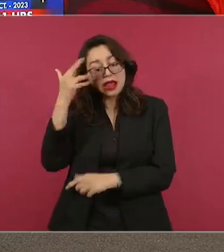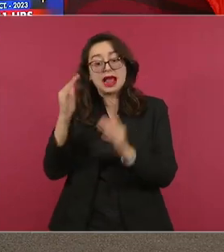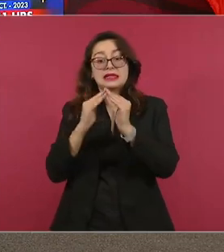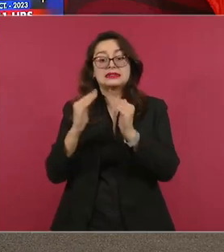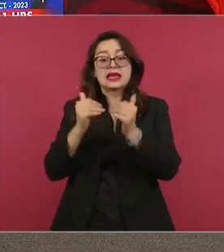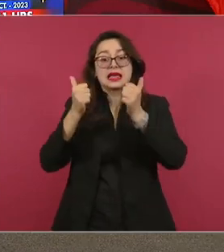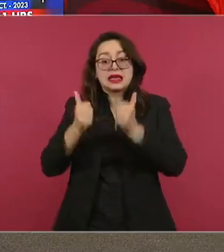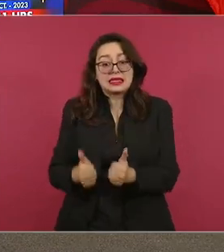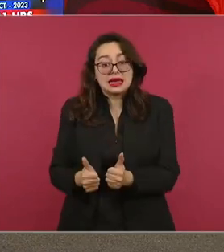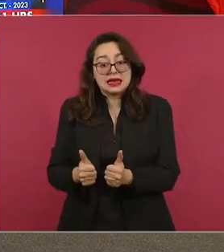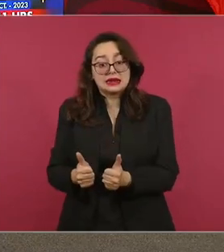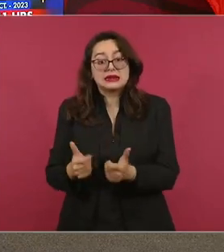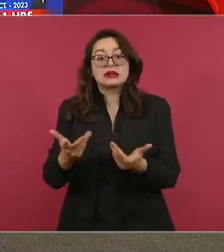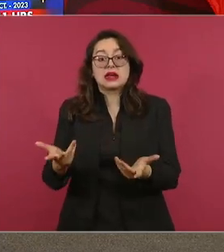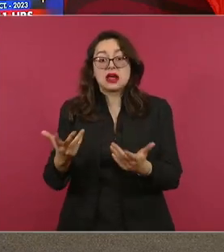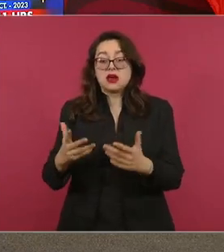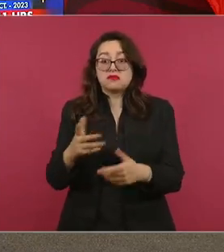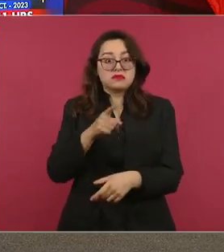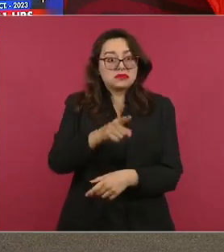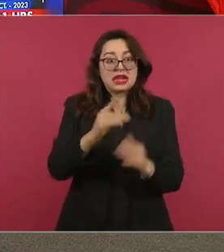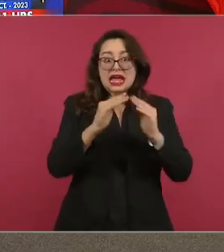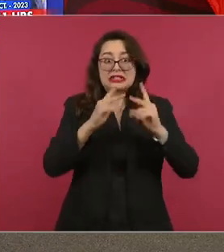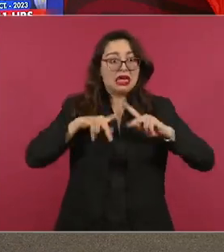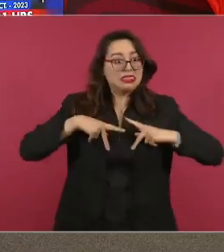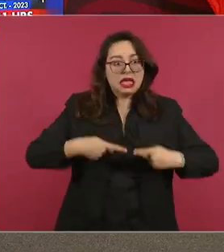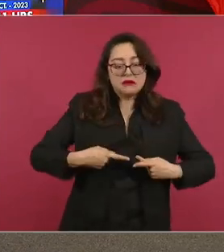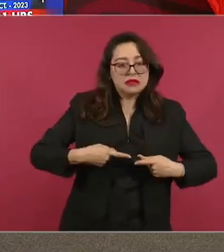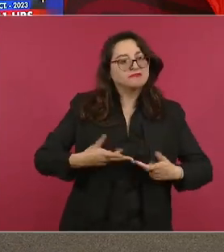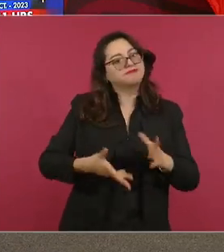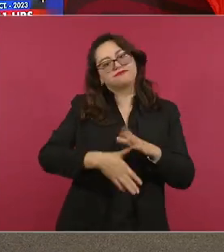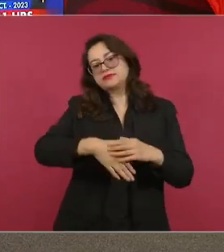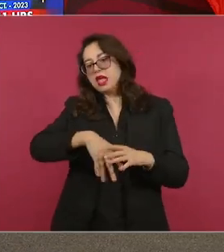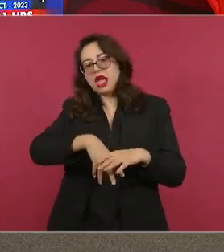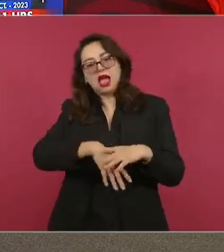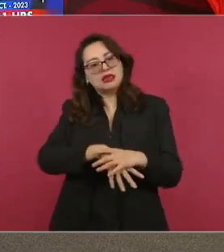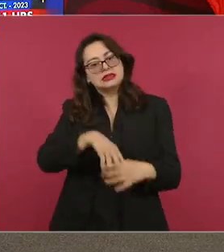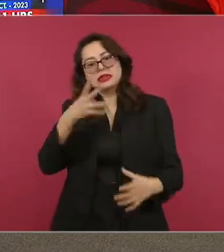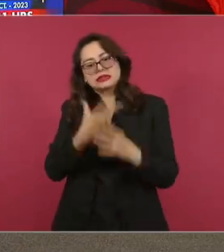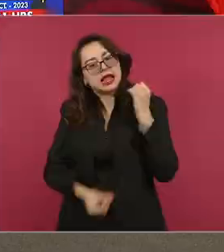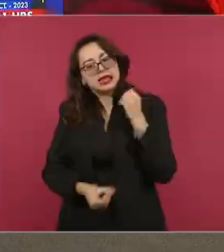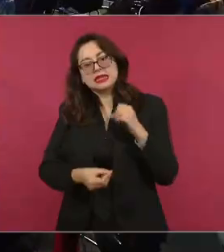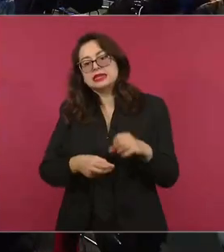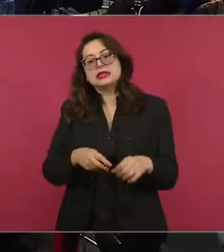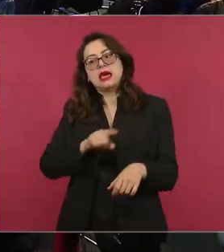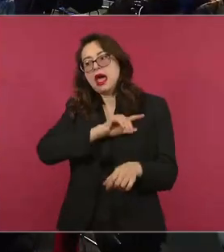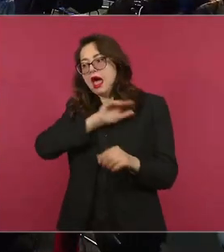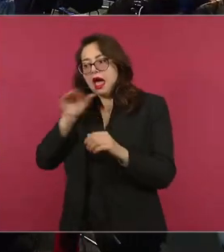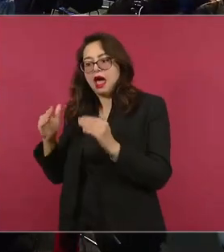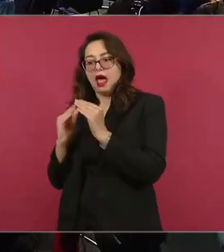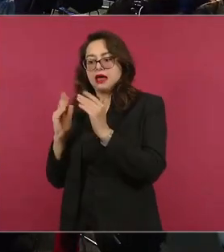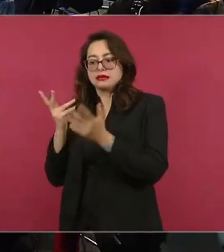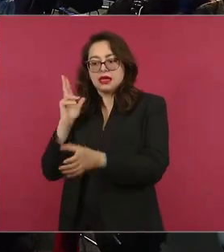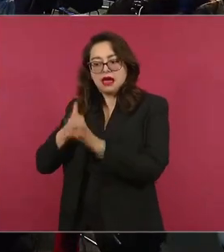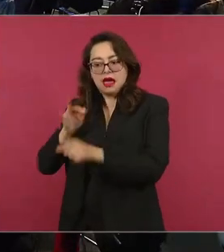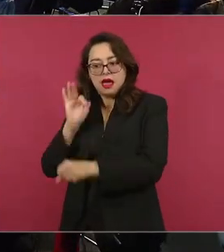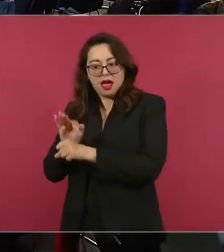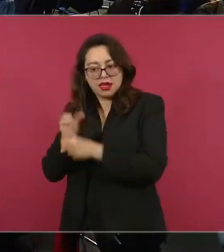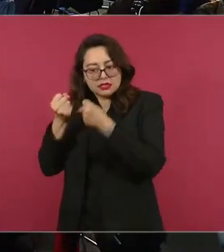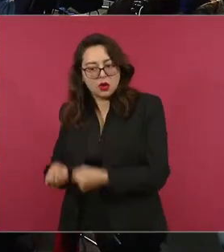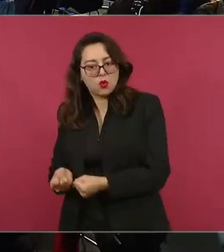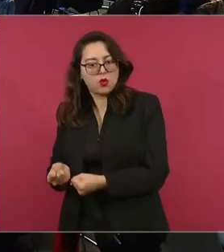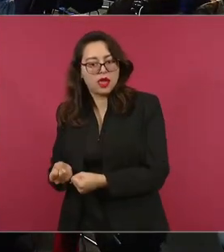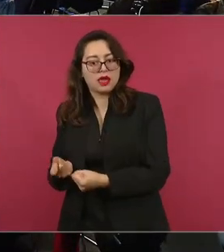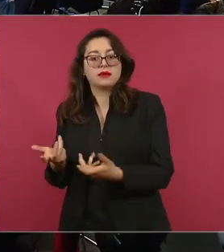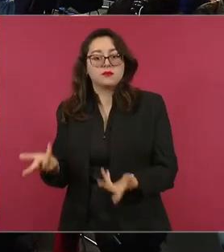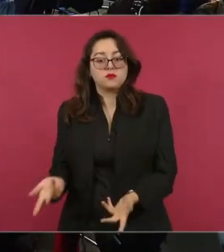permanecer en casa, Uriel, resguardarse, quien tenga una casa endeble. Veíamos que, por ejemplo, en Puerto Vicente Guerrero, aquí muy cerca, las casas